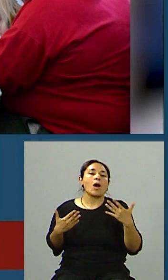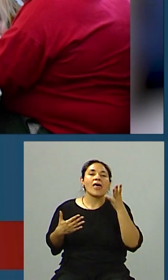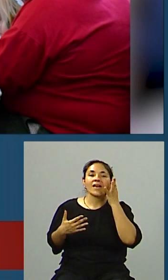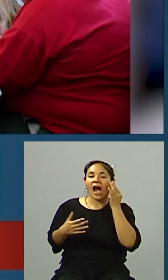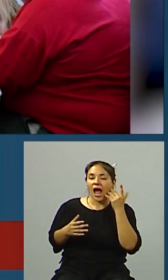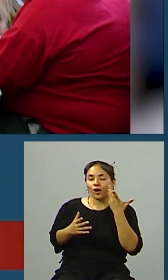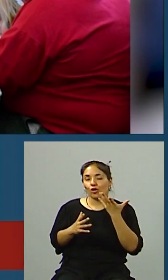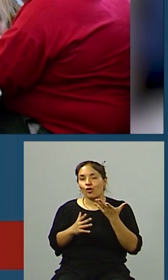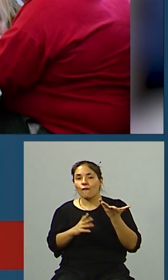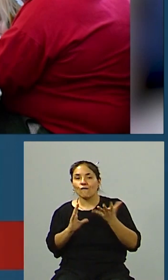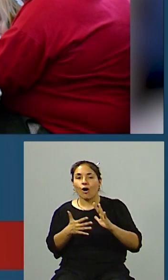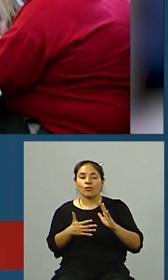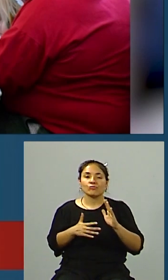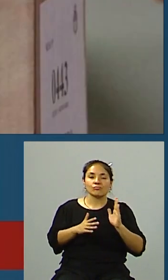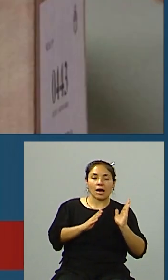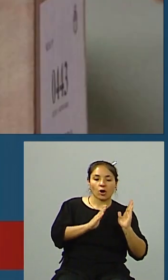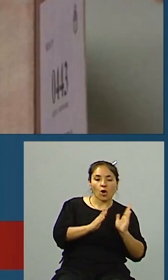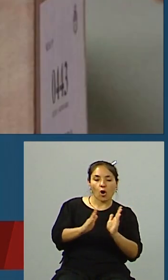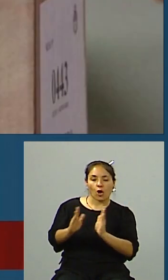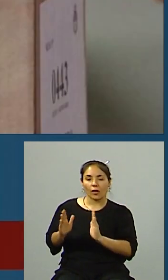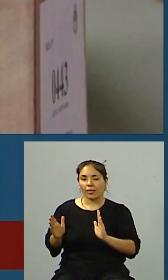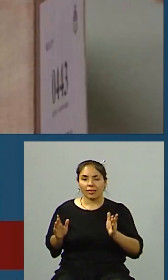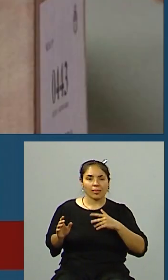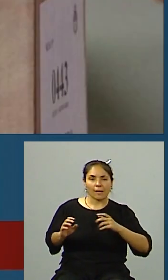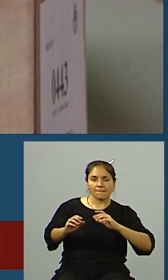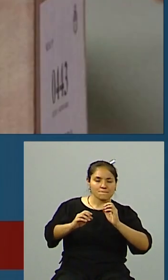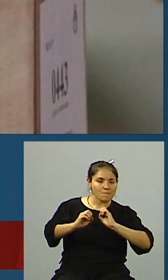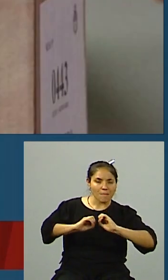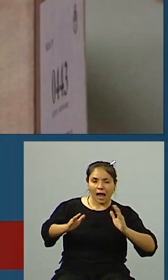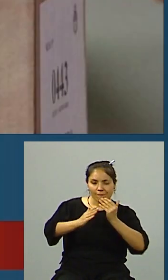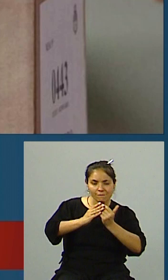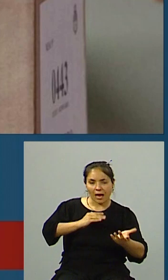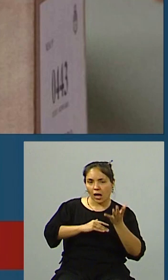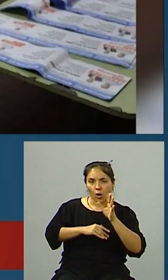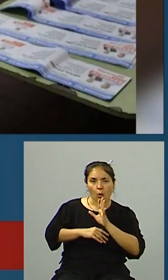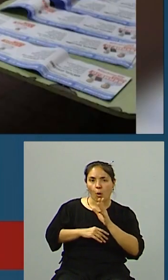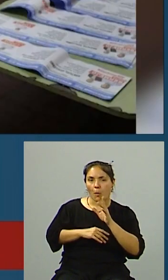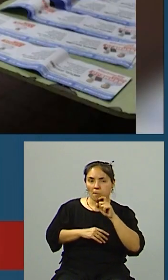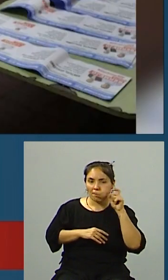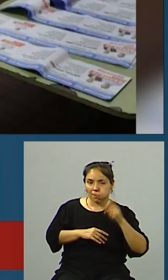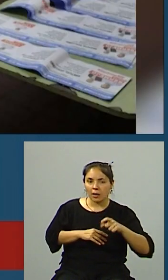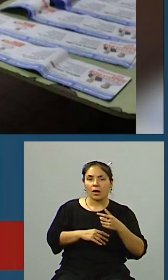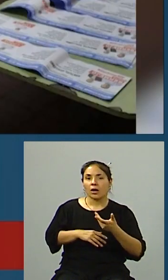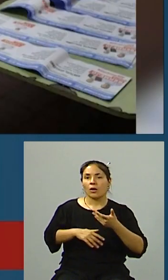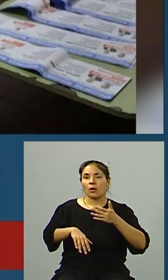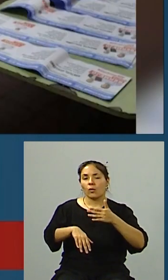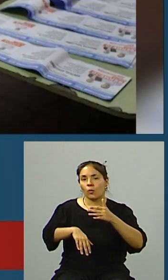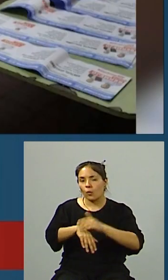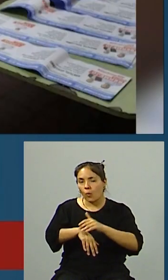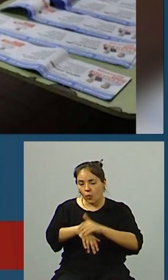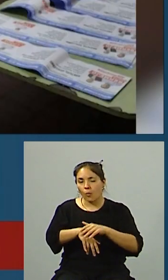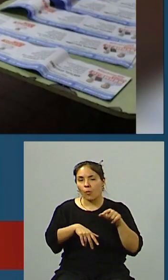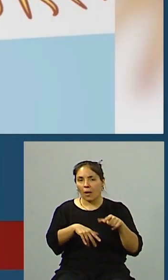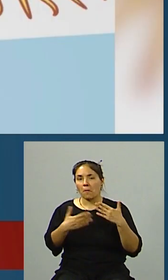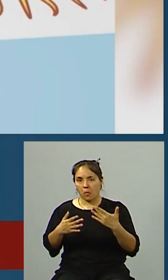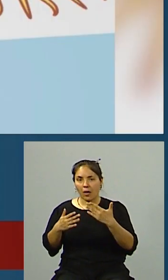procedimiento irregular que altere el resultado de la elección. Sí. todos los análisis de estándar, de calidad